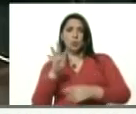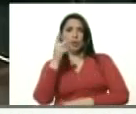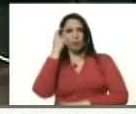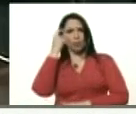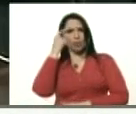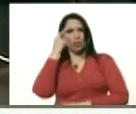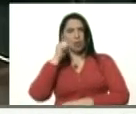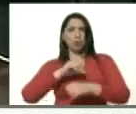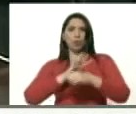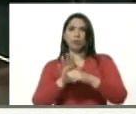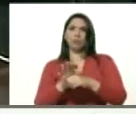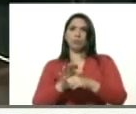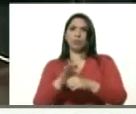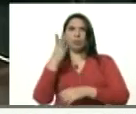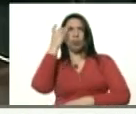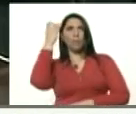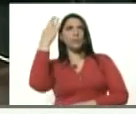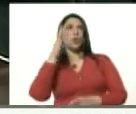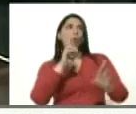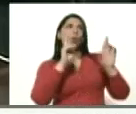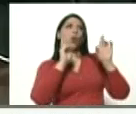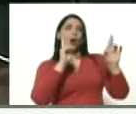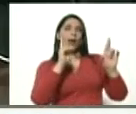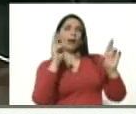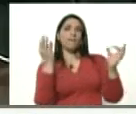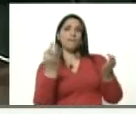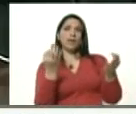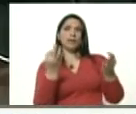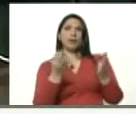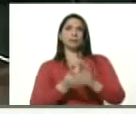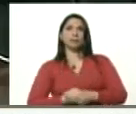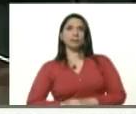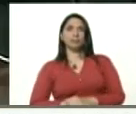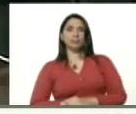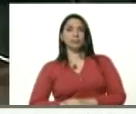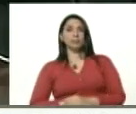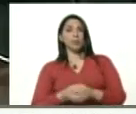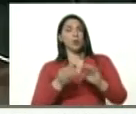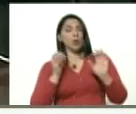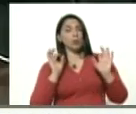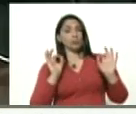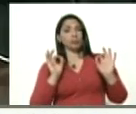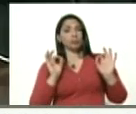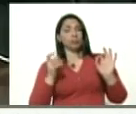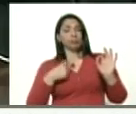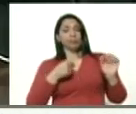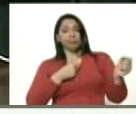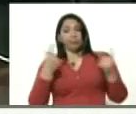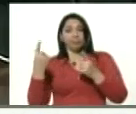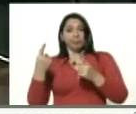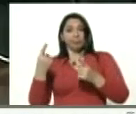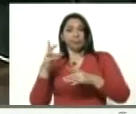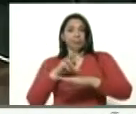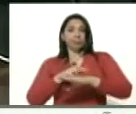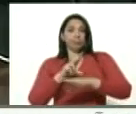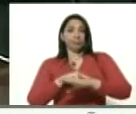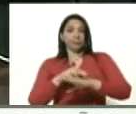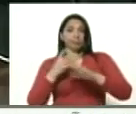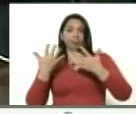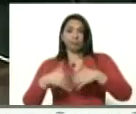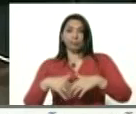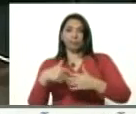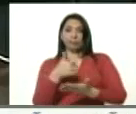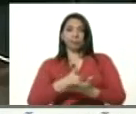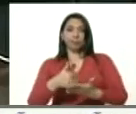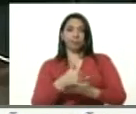Dios mío, ojalá sea cierto. Ojalá. Y ahí mismo mandé a nuestros científicos y empresas farmacéuticas a